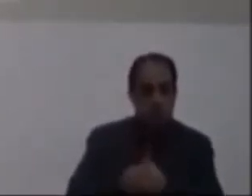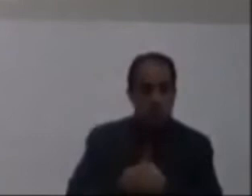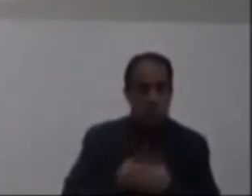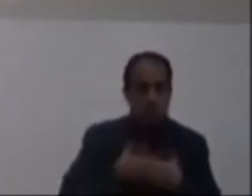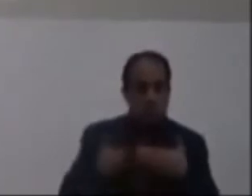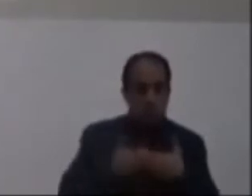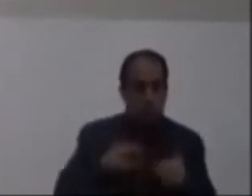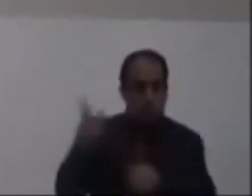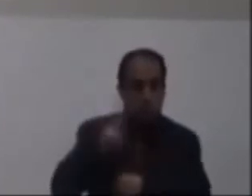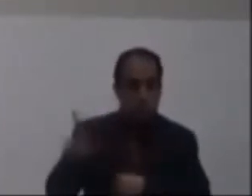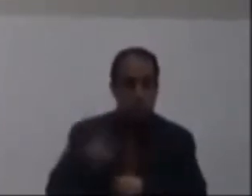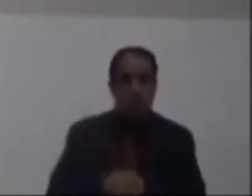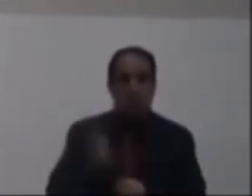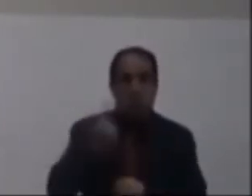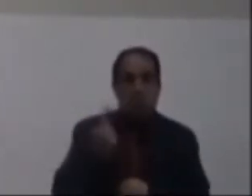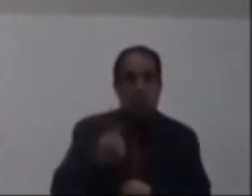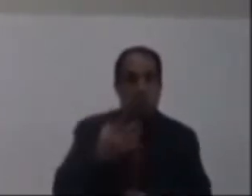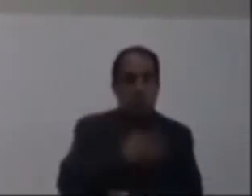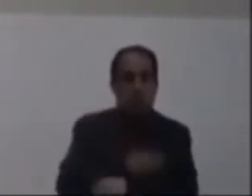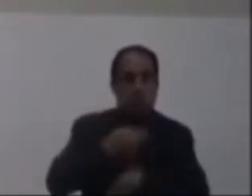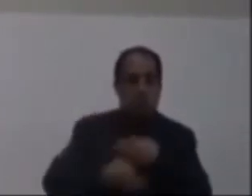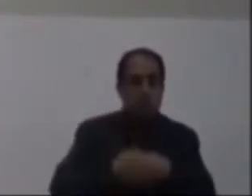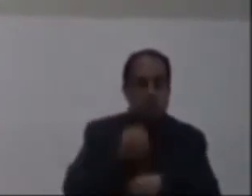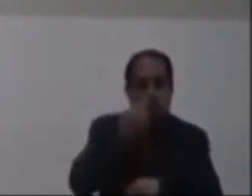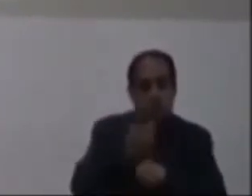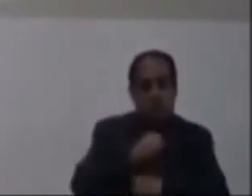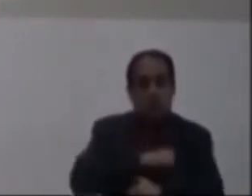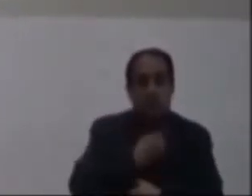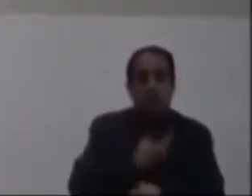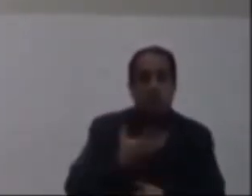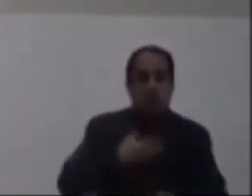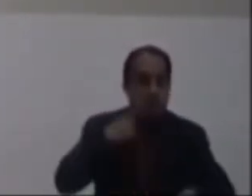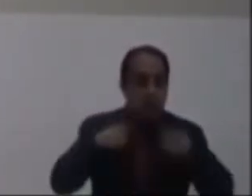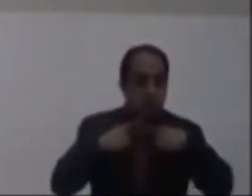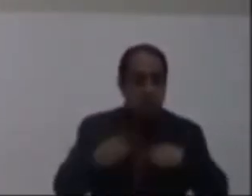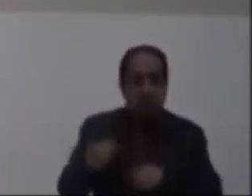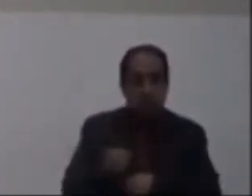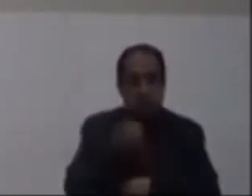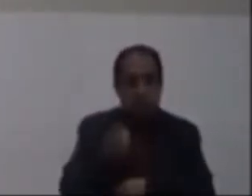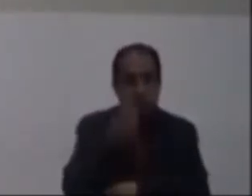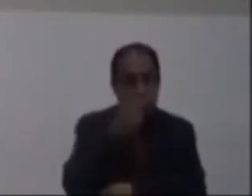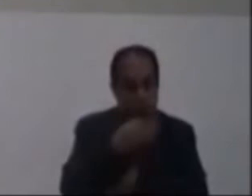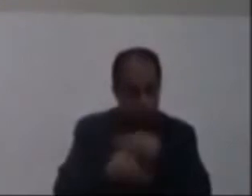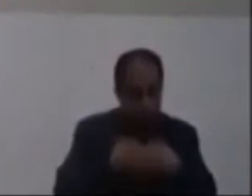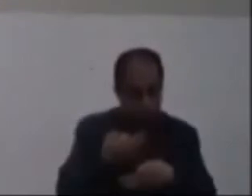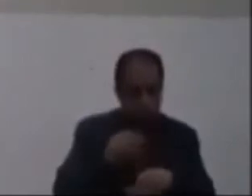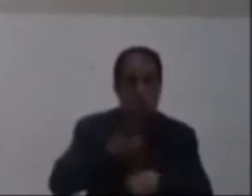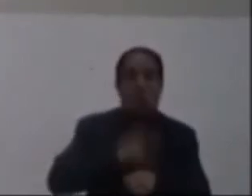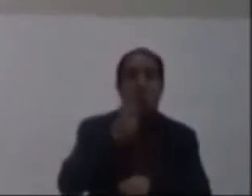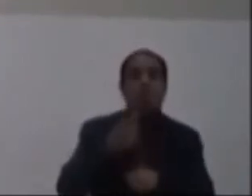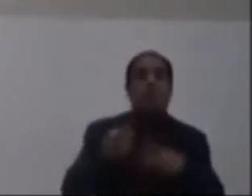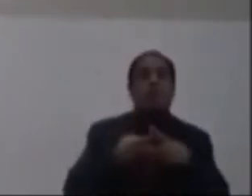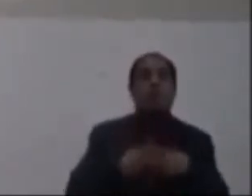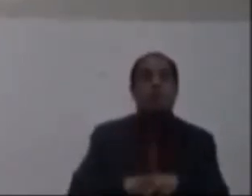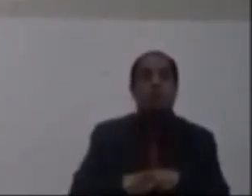la Secretaría de Salud, y se está en diálogo permanente con todos. Y por eso este inicio